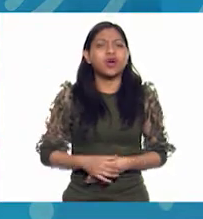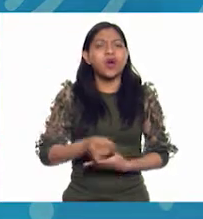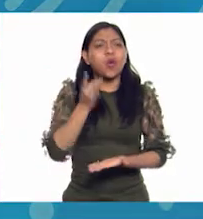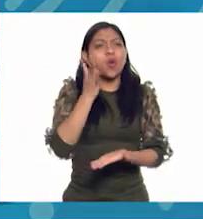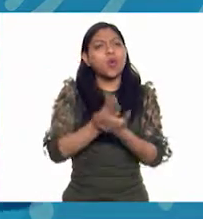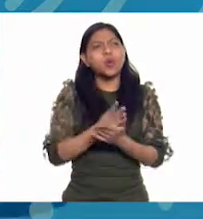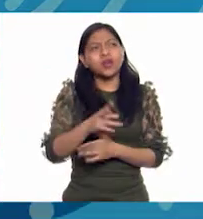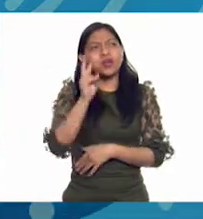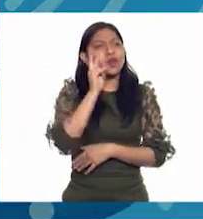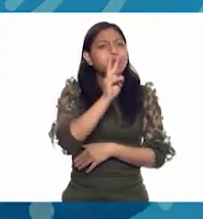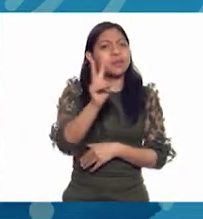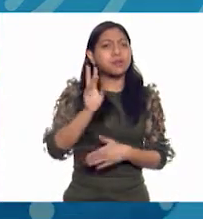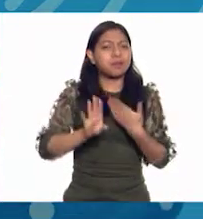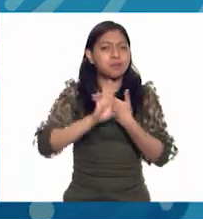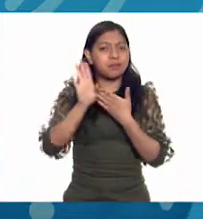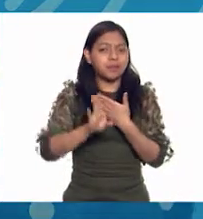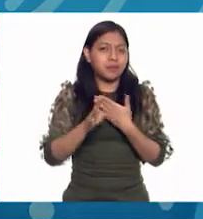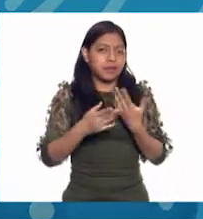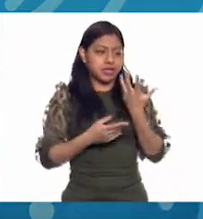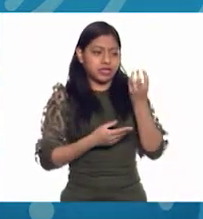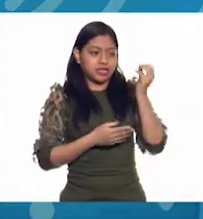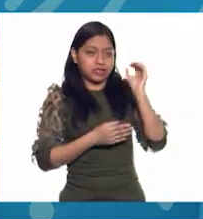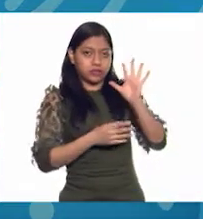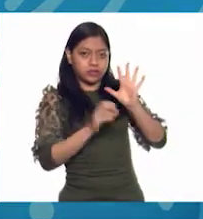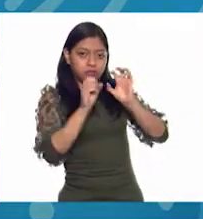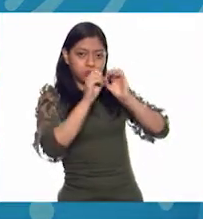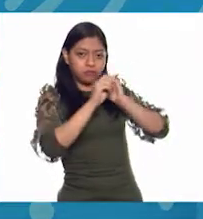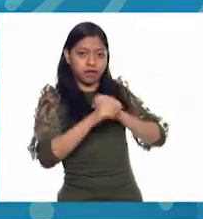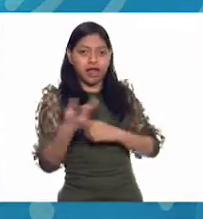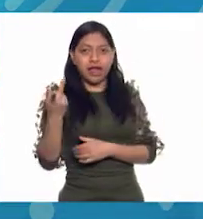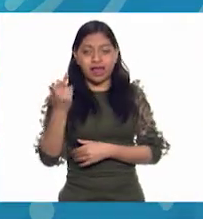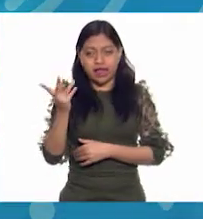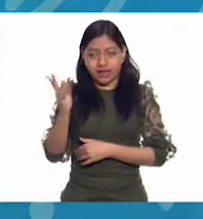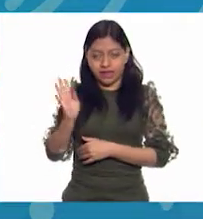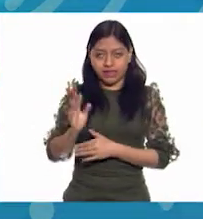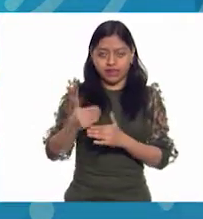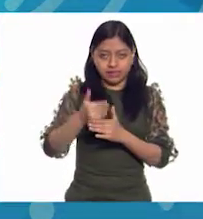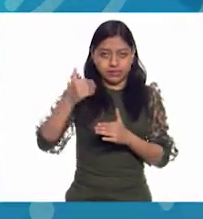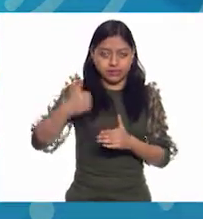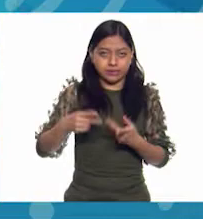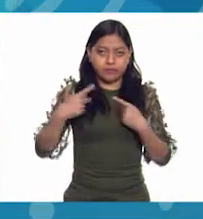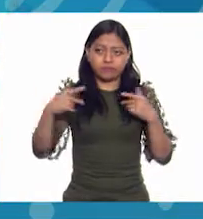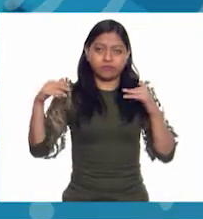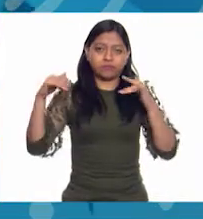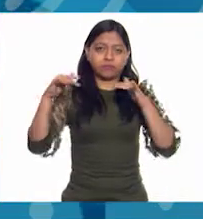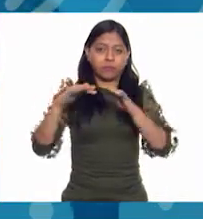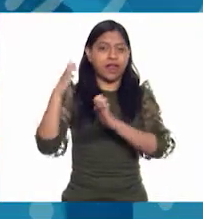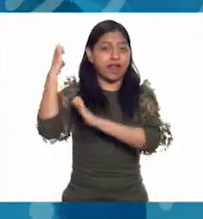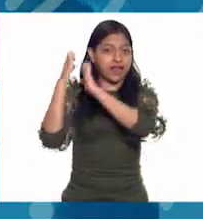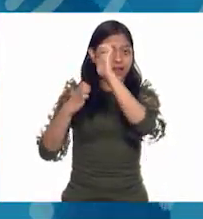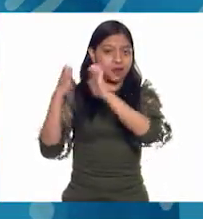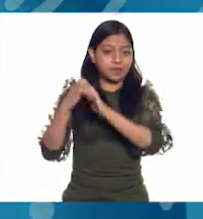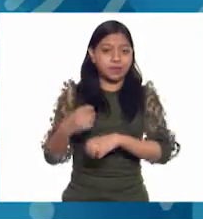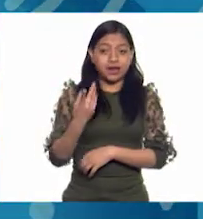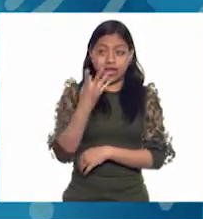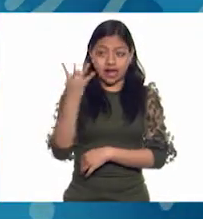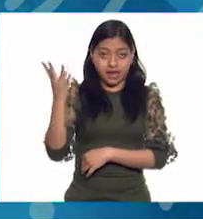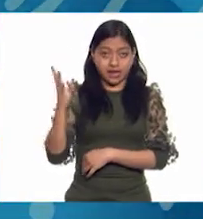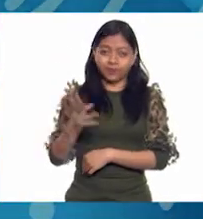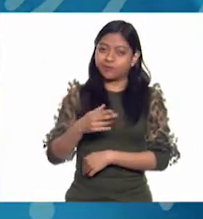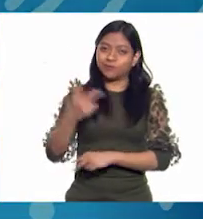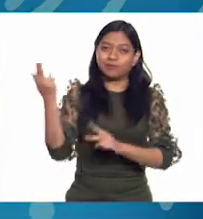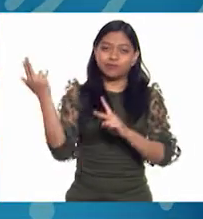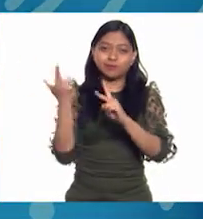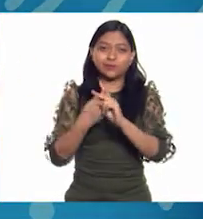eclipse, sino que se presentaron completamente ebrios al evento público preparado para el emperador, quien los mandó matar decapitándolos.